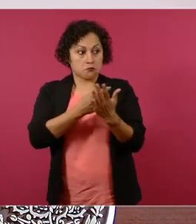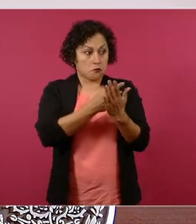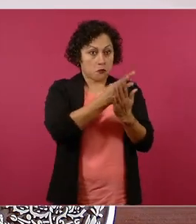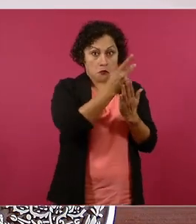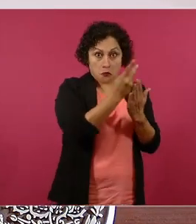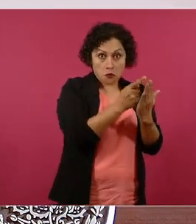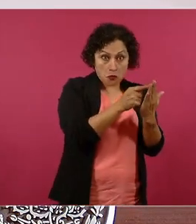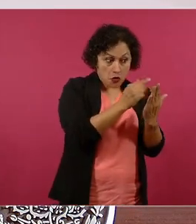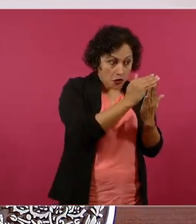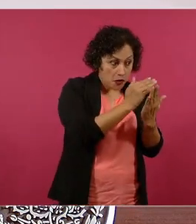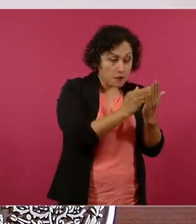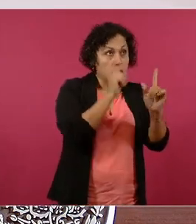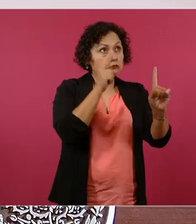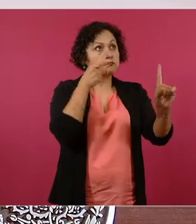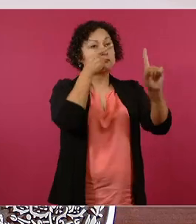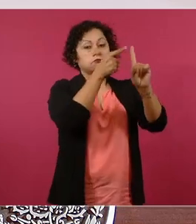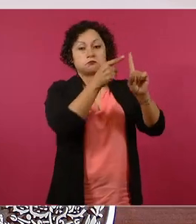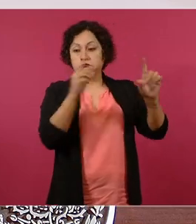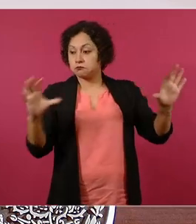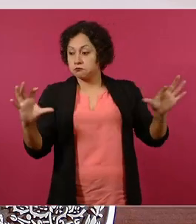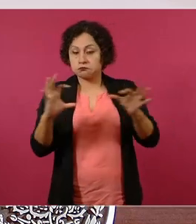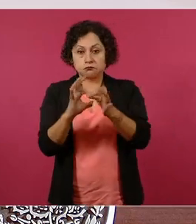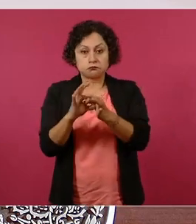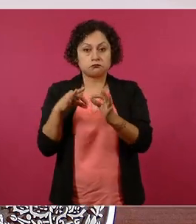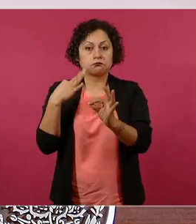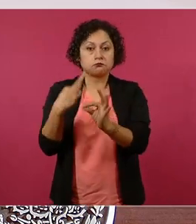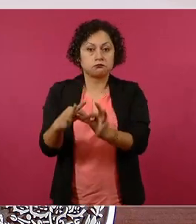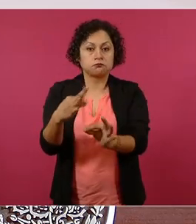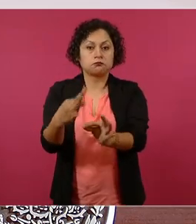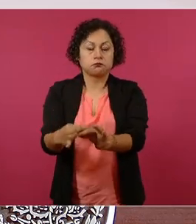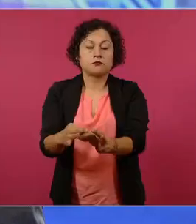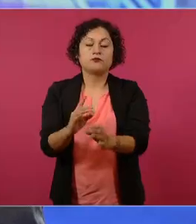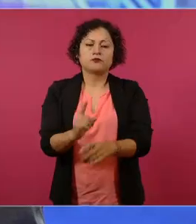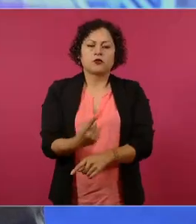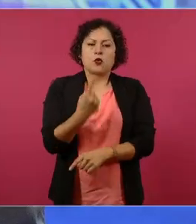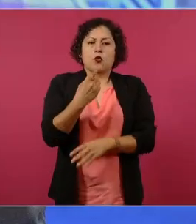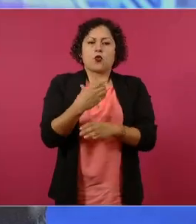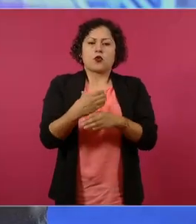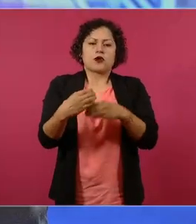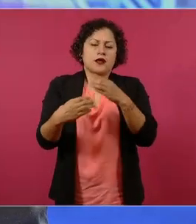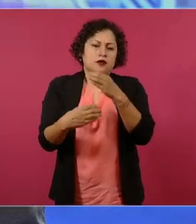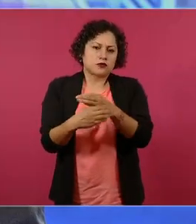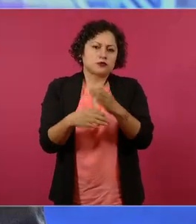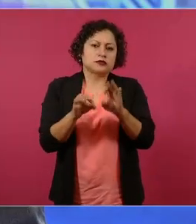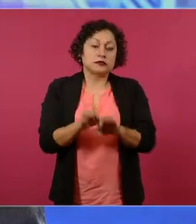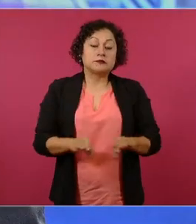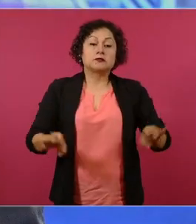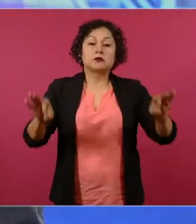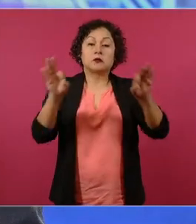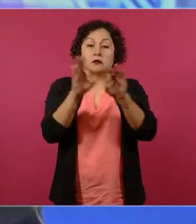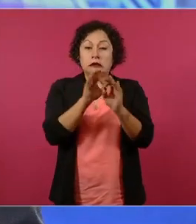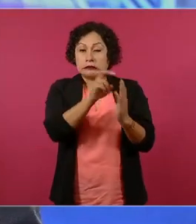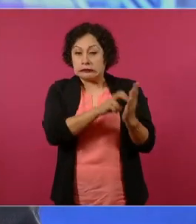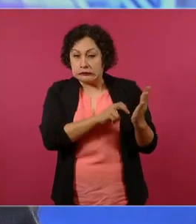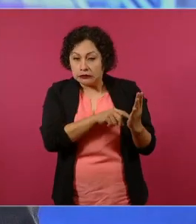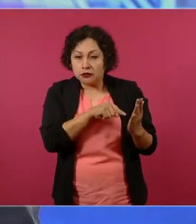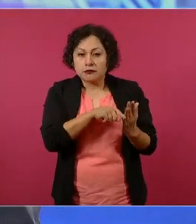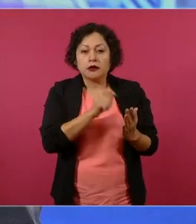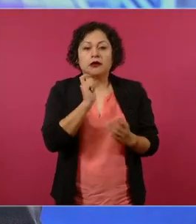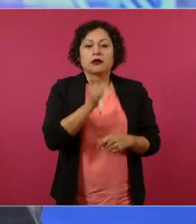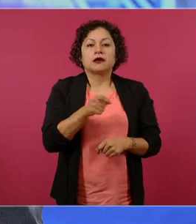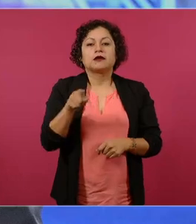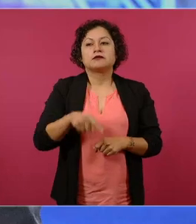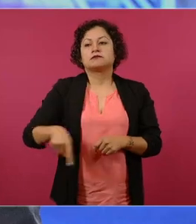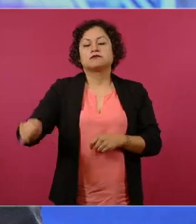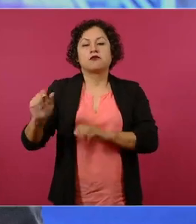diseñado y además una cosa muy importante que modificamos es la contratación plurianual que permitió